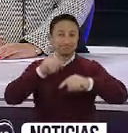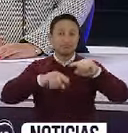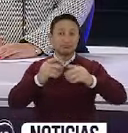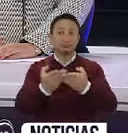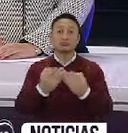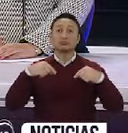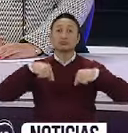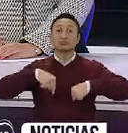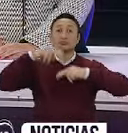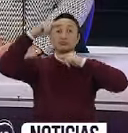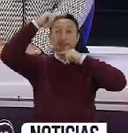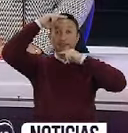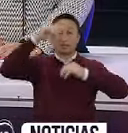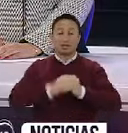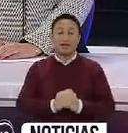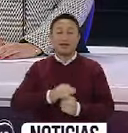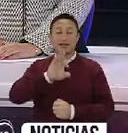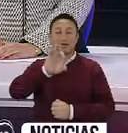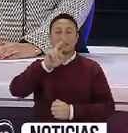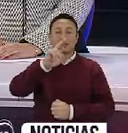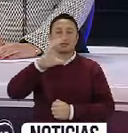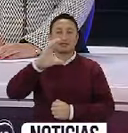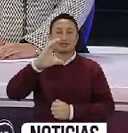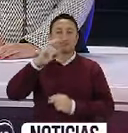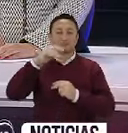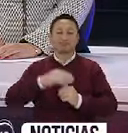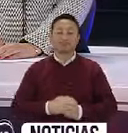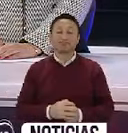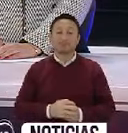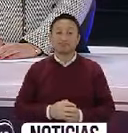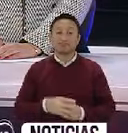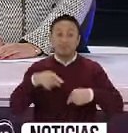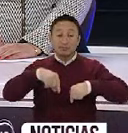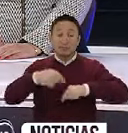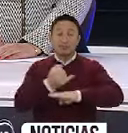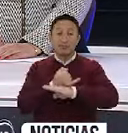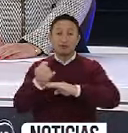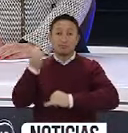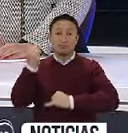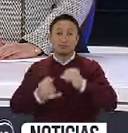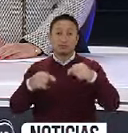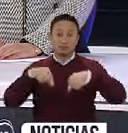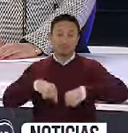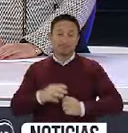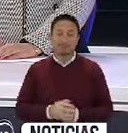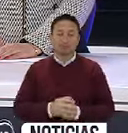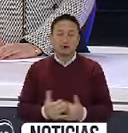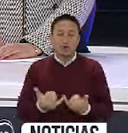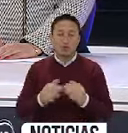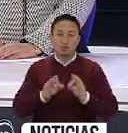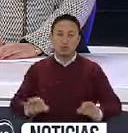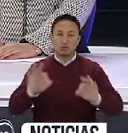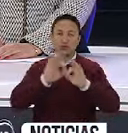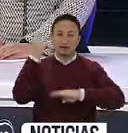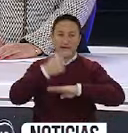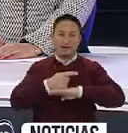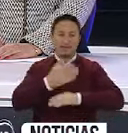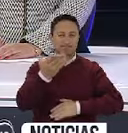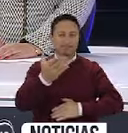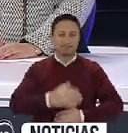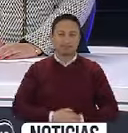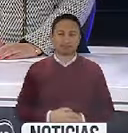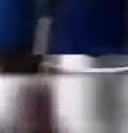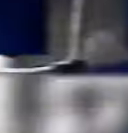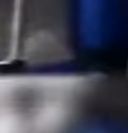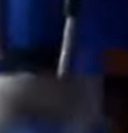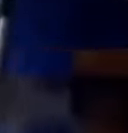noches, amigos. Bienvenidos a la emisión estelar de TVC Noticias, finalizando esta semana laboral. Aquí, lo más destacado del día.